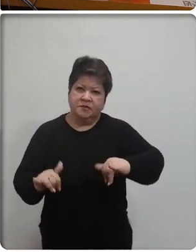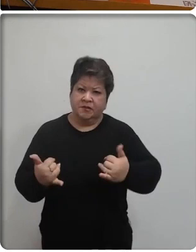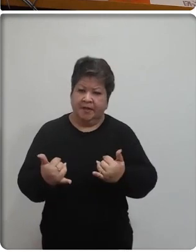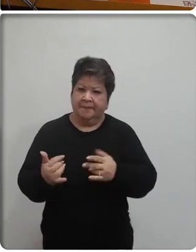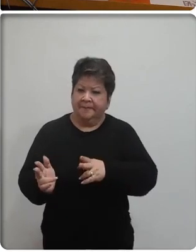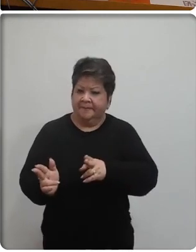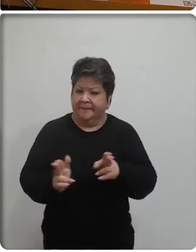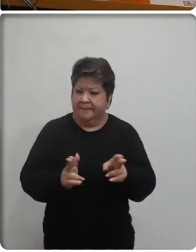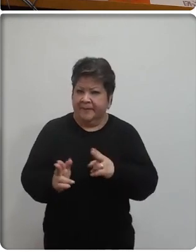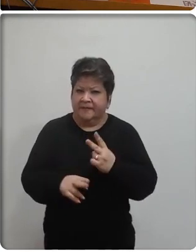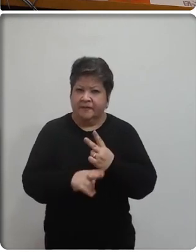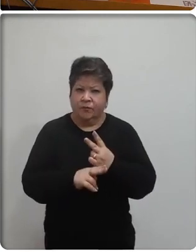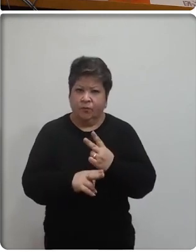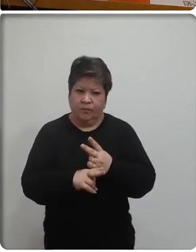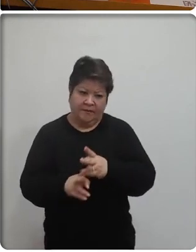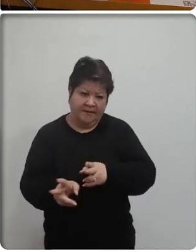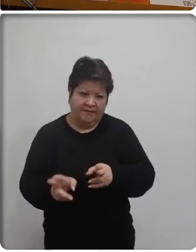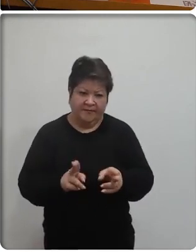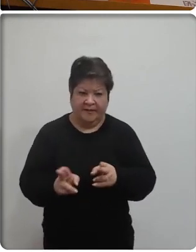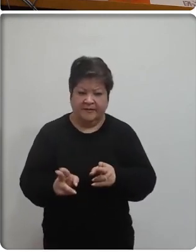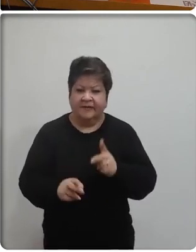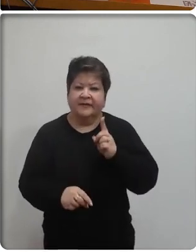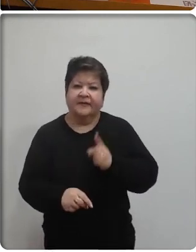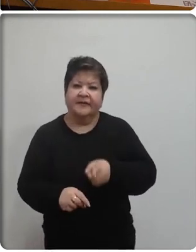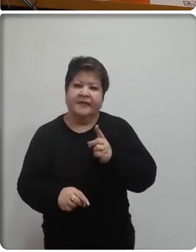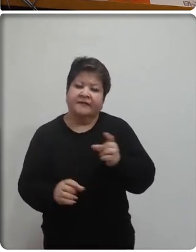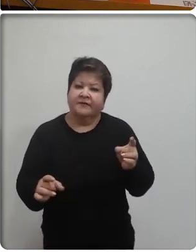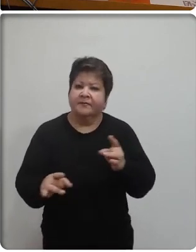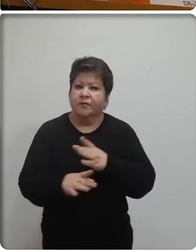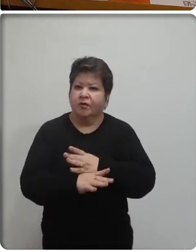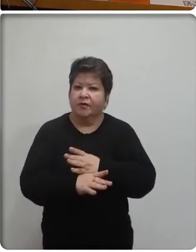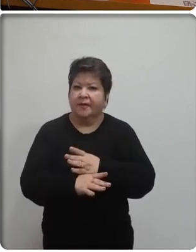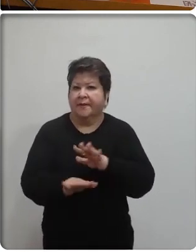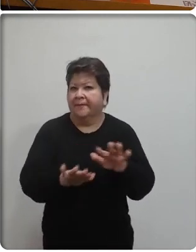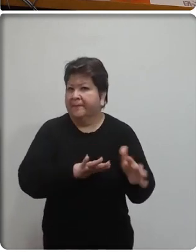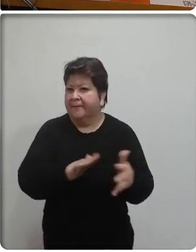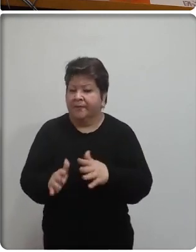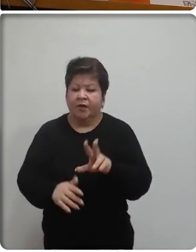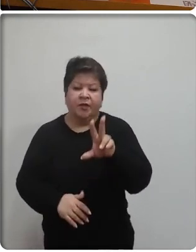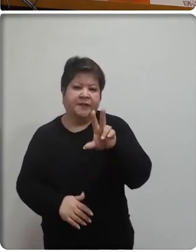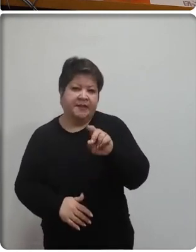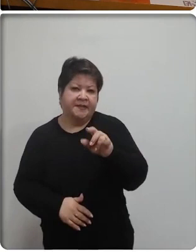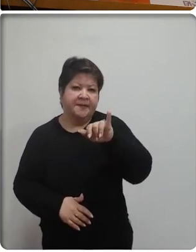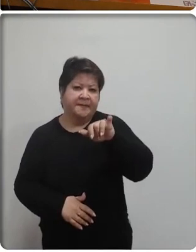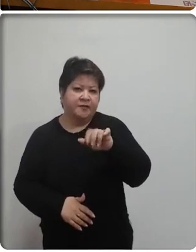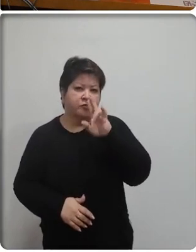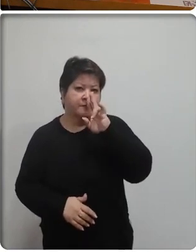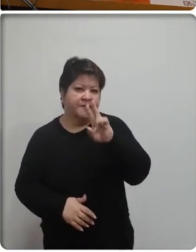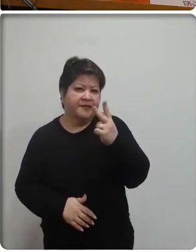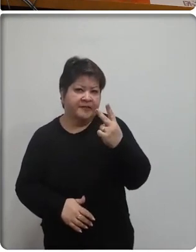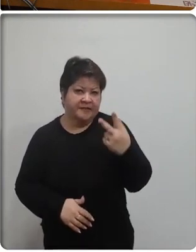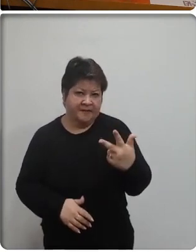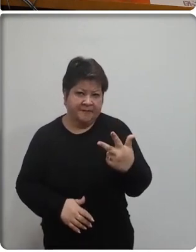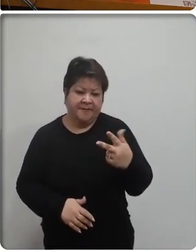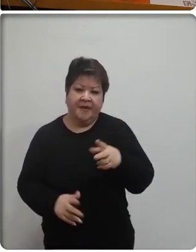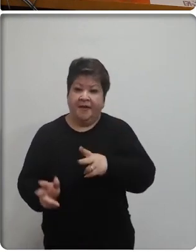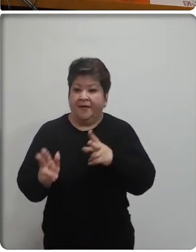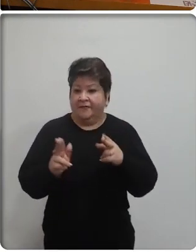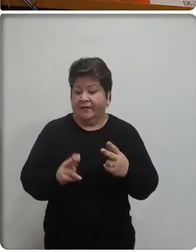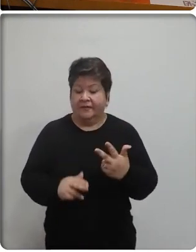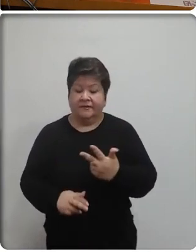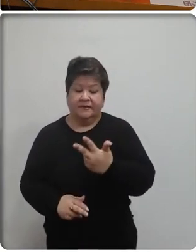de la segunda fase, que debería estar pronta para alrededor del 30 de mayo del 2023. La fase 3